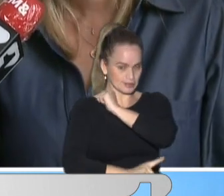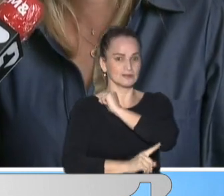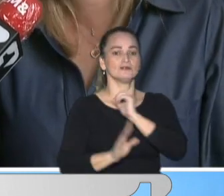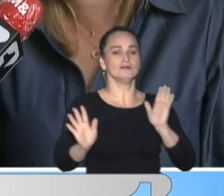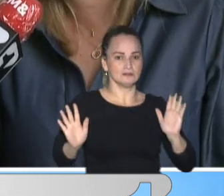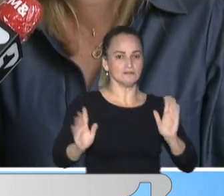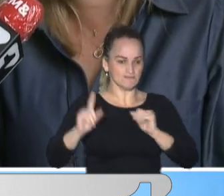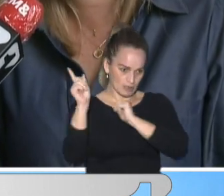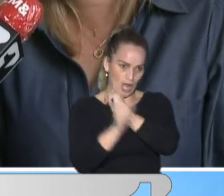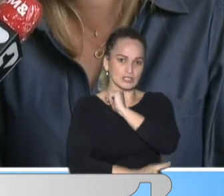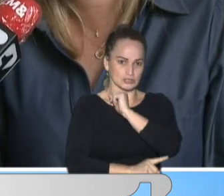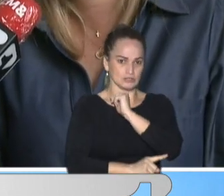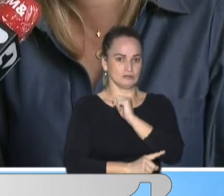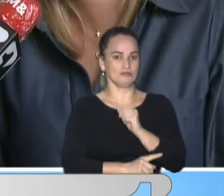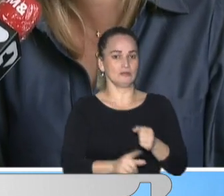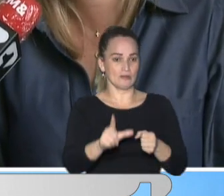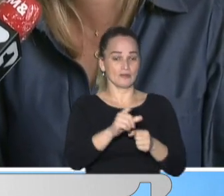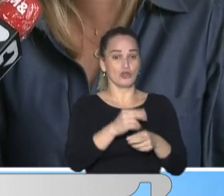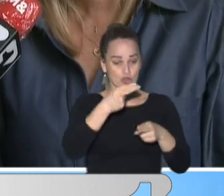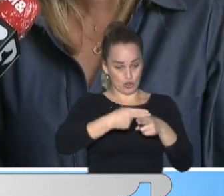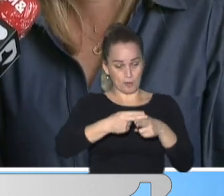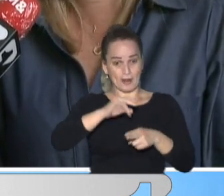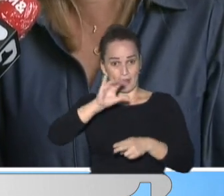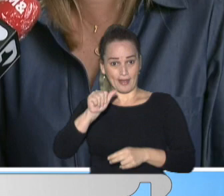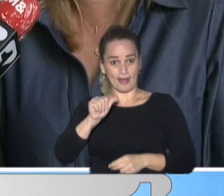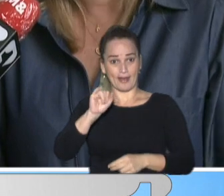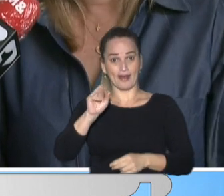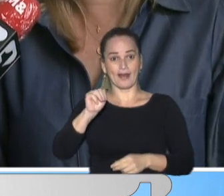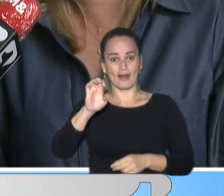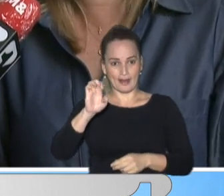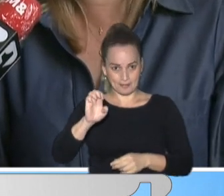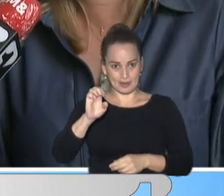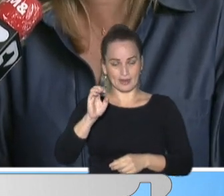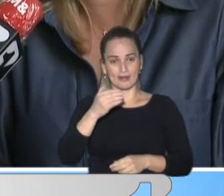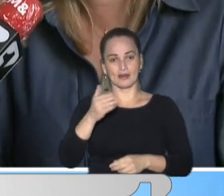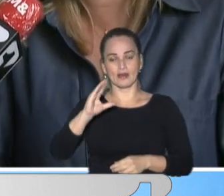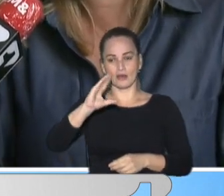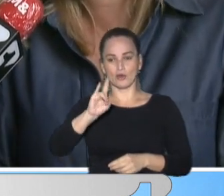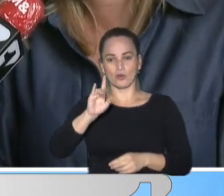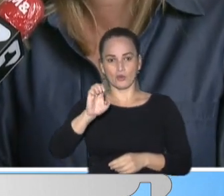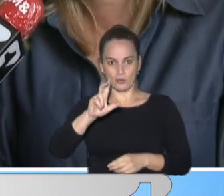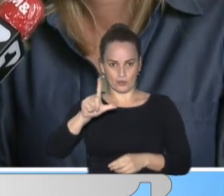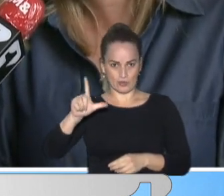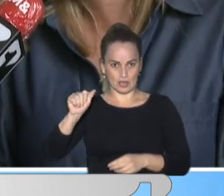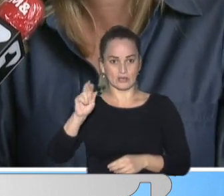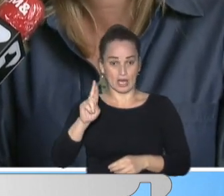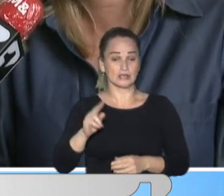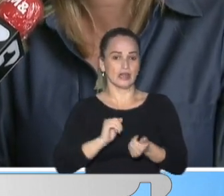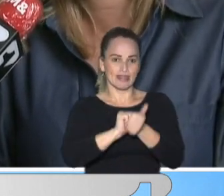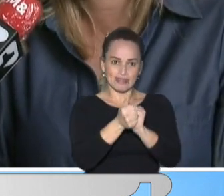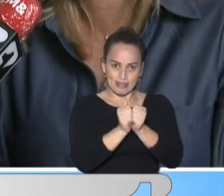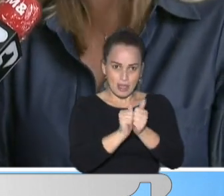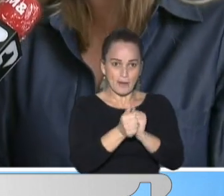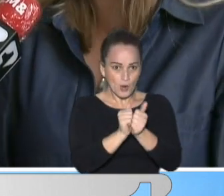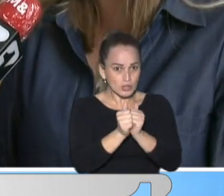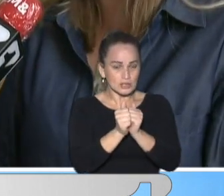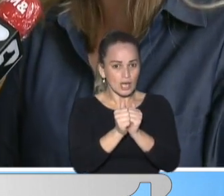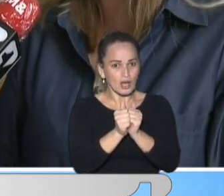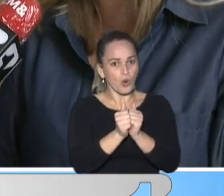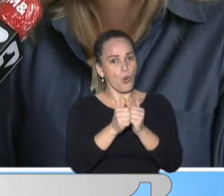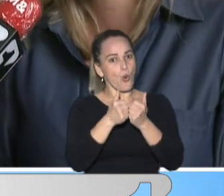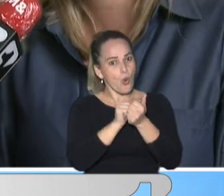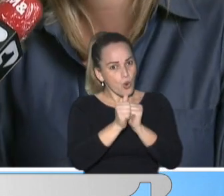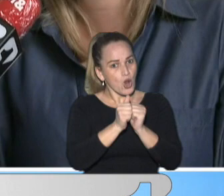este dirigente deportivo, Jaime Cuellar, que sobre todo en un deporte que nos ha dado hasta